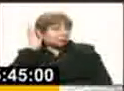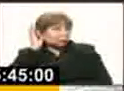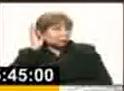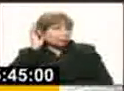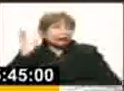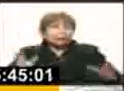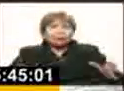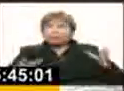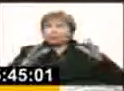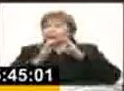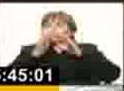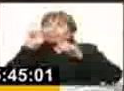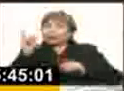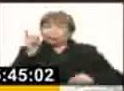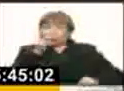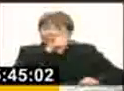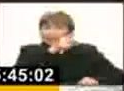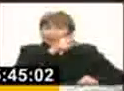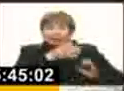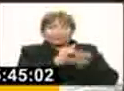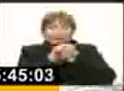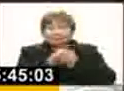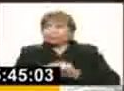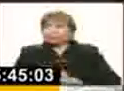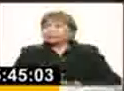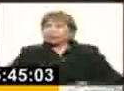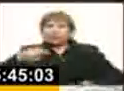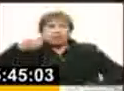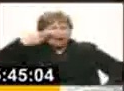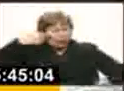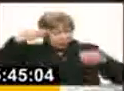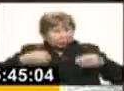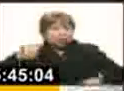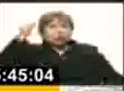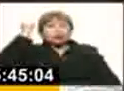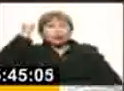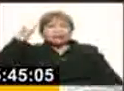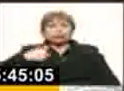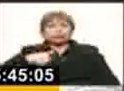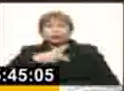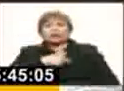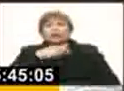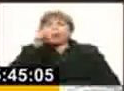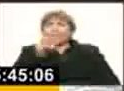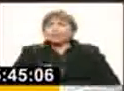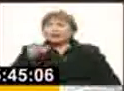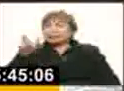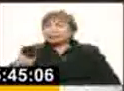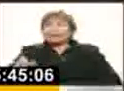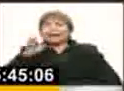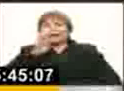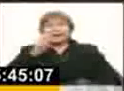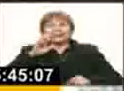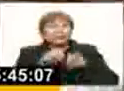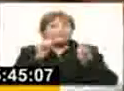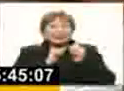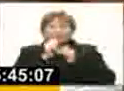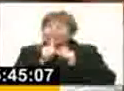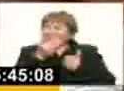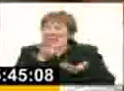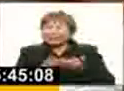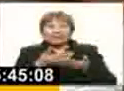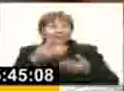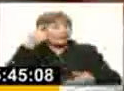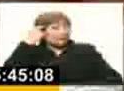palacio y para que ustedes también el cólera lo escuchen reconozcamos los derechos de nosotras las personas ltd hay